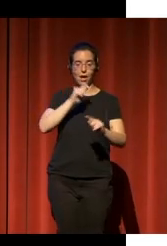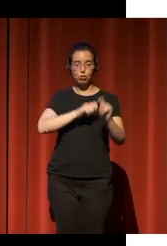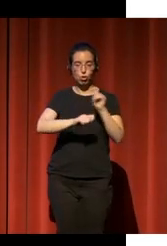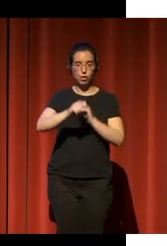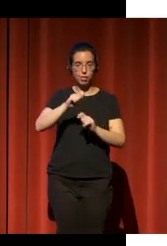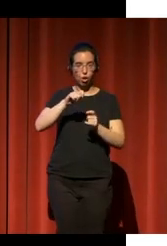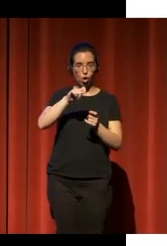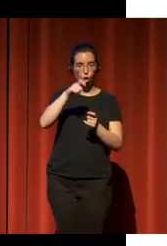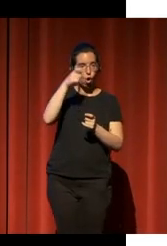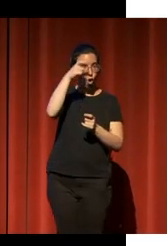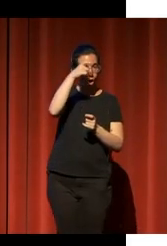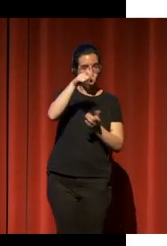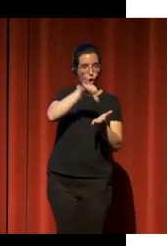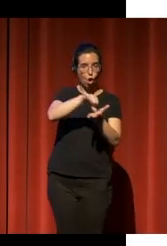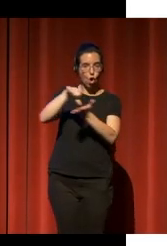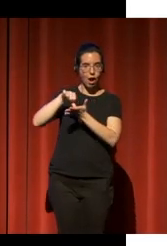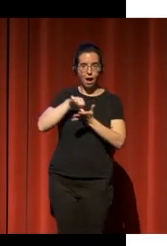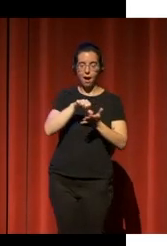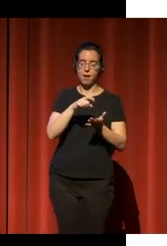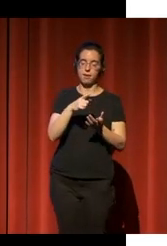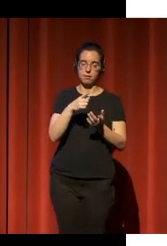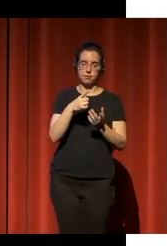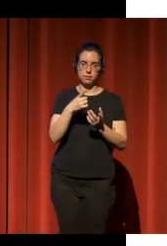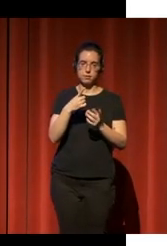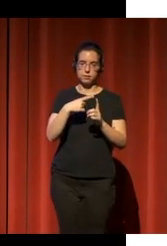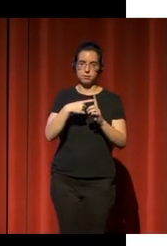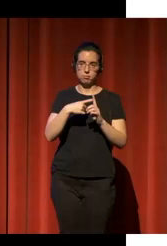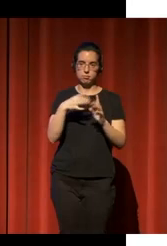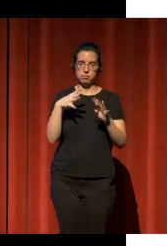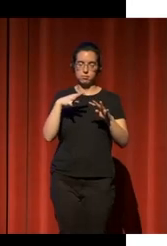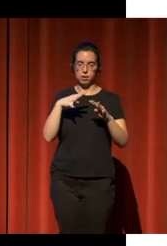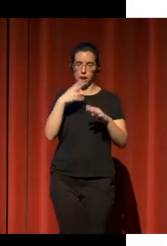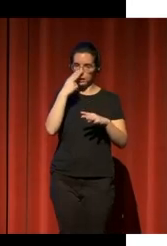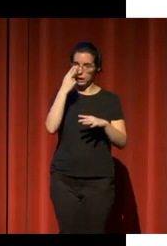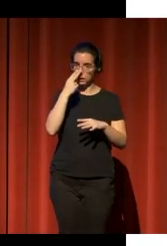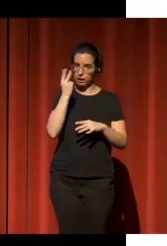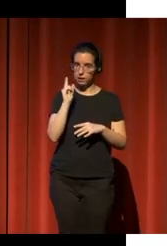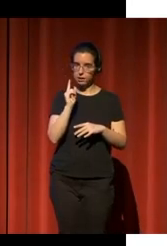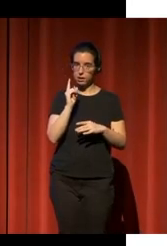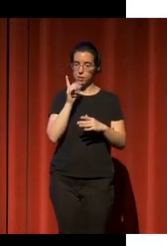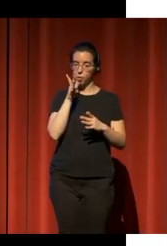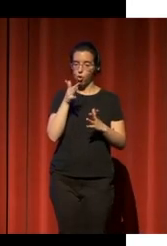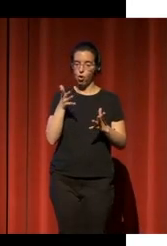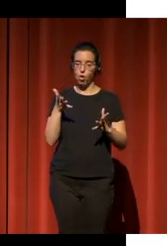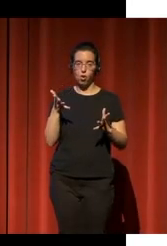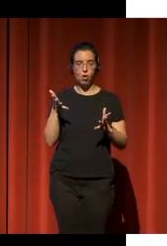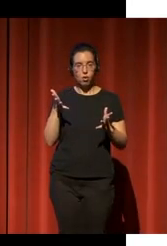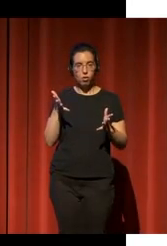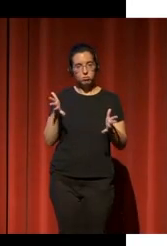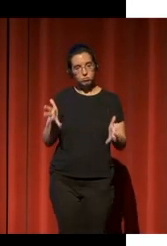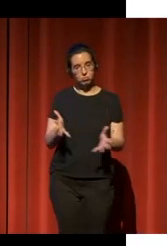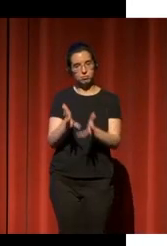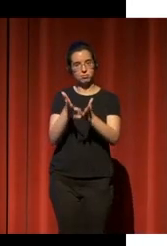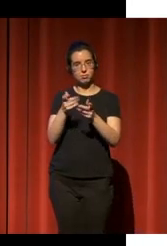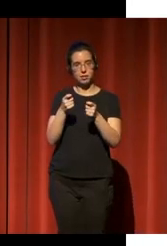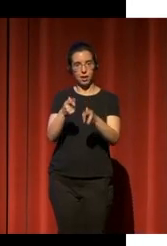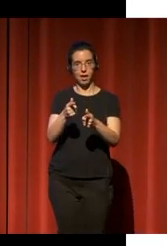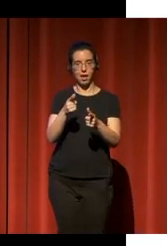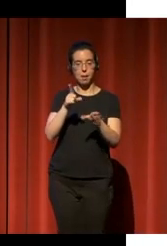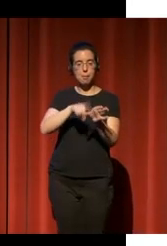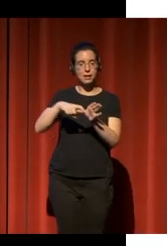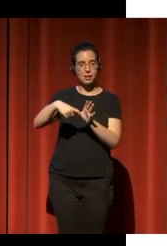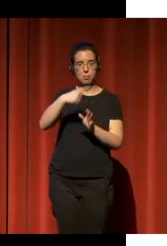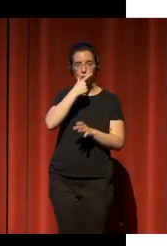alto lo cual sin duda es un elemento interesante para favorer la participación y lo podemos ver también como